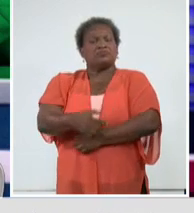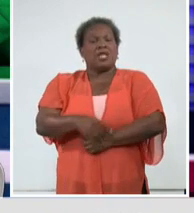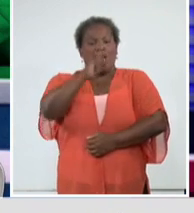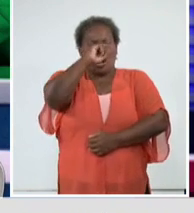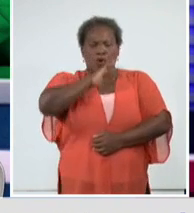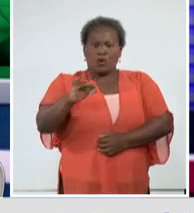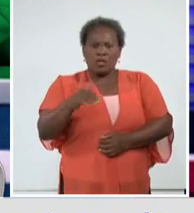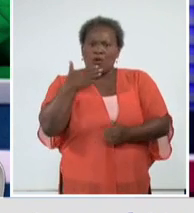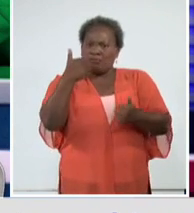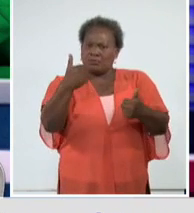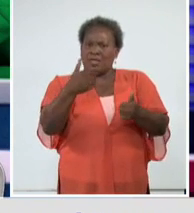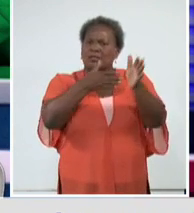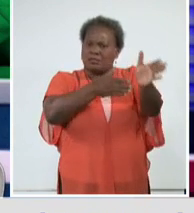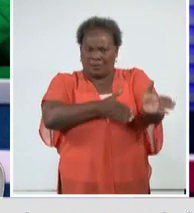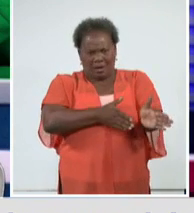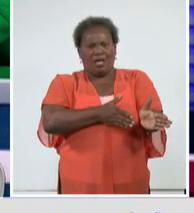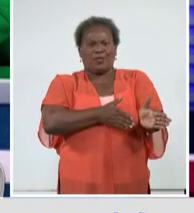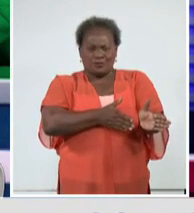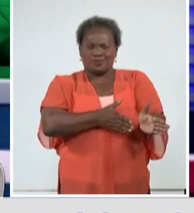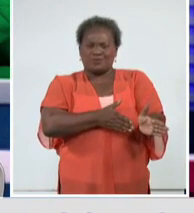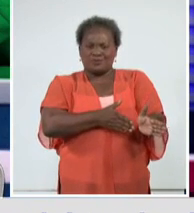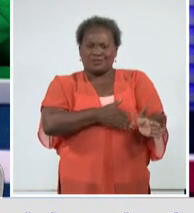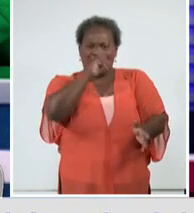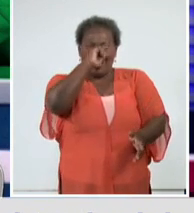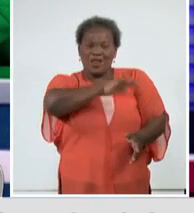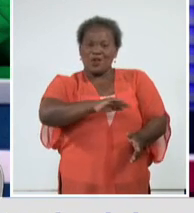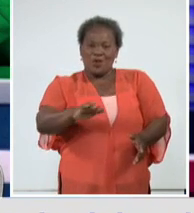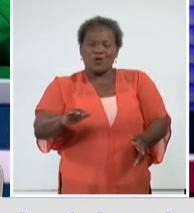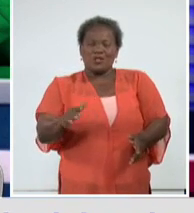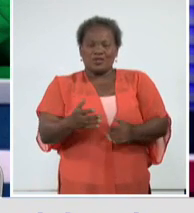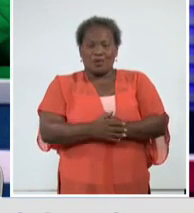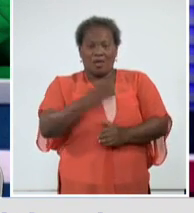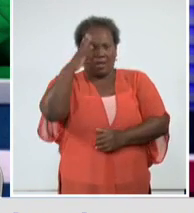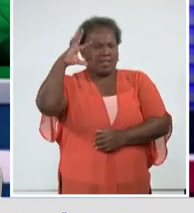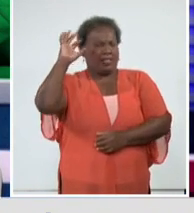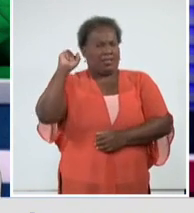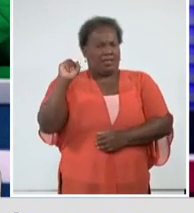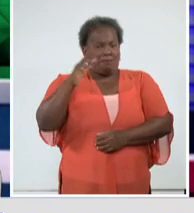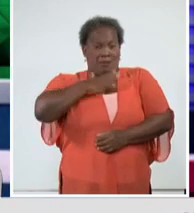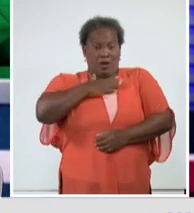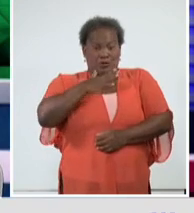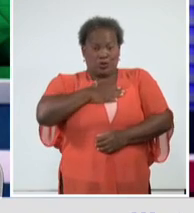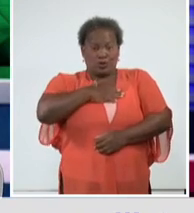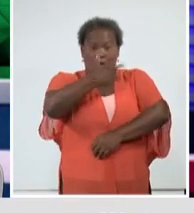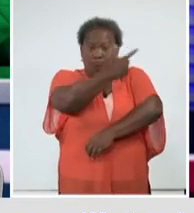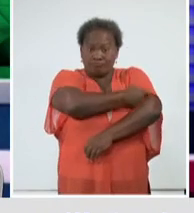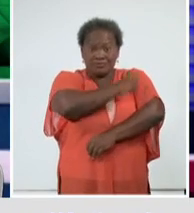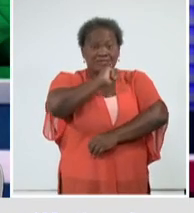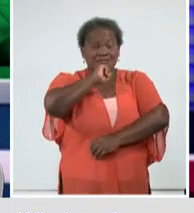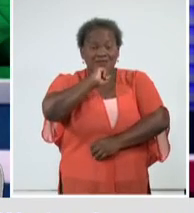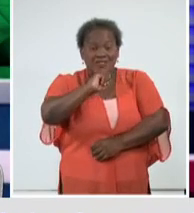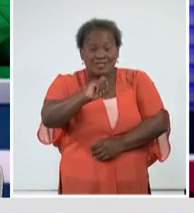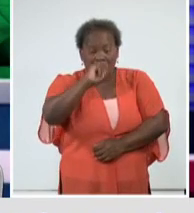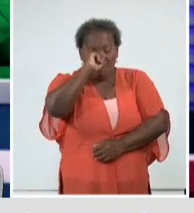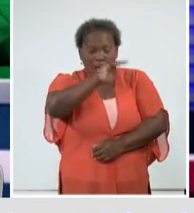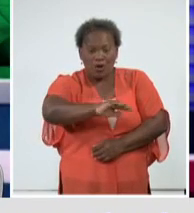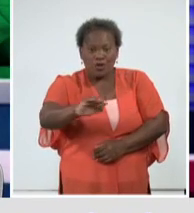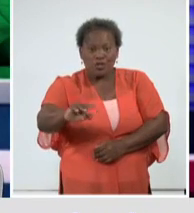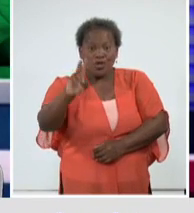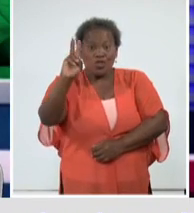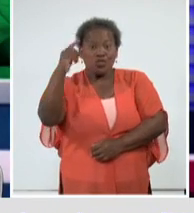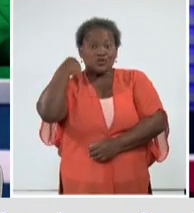bien, porque realmente los niños hay que extrapolarse. Si para nosotros ha sido difícil prácticamente 2 años de